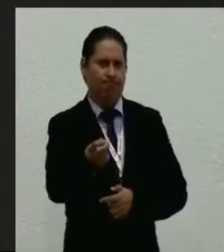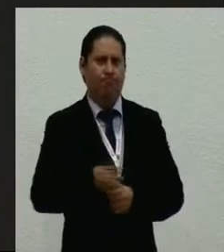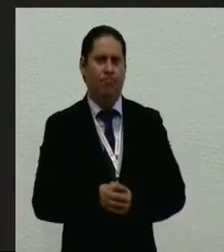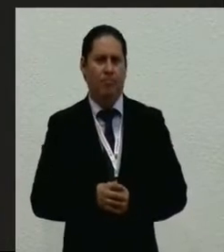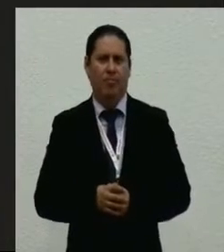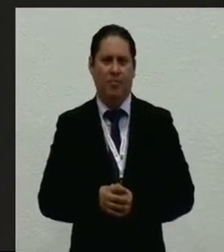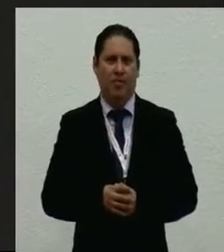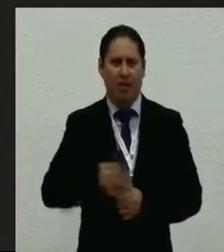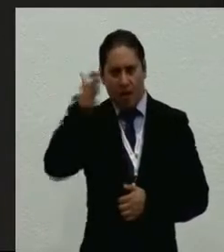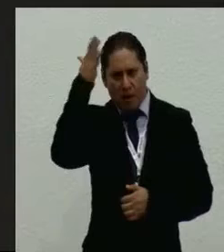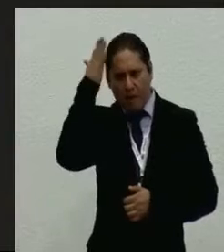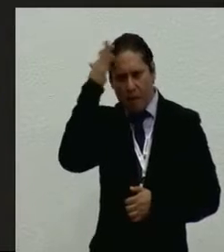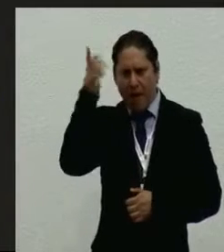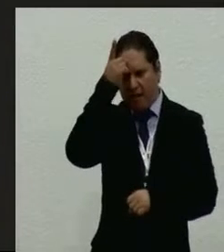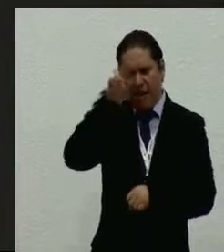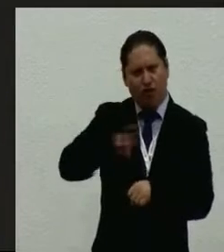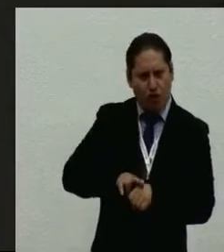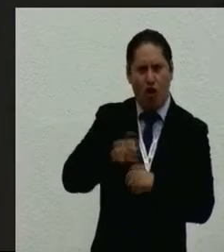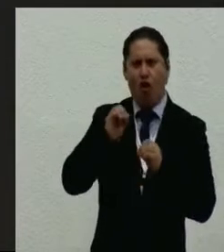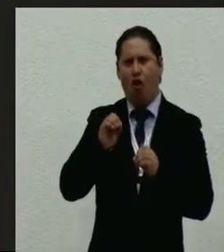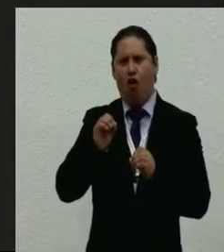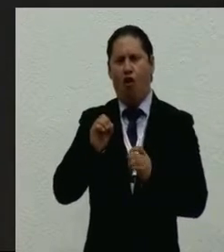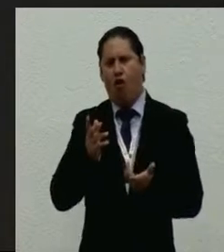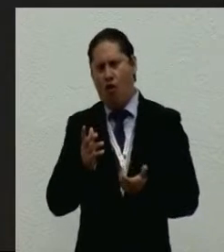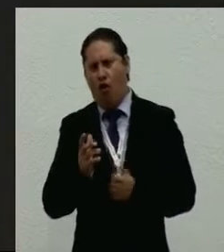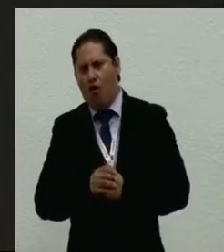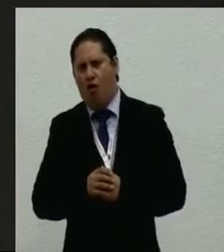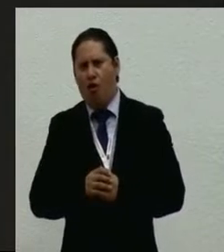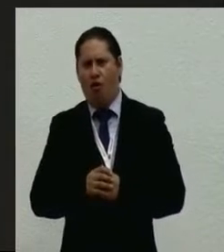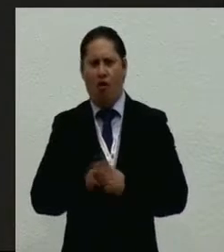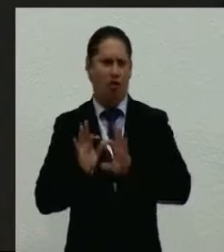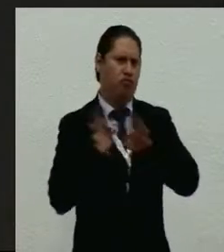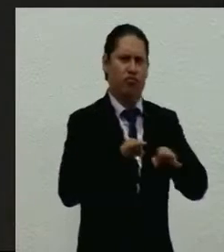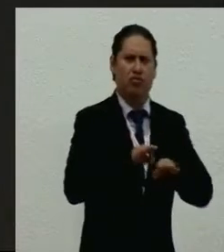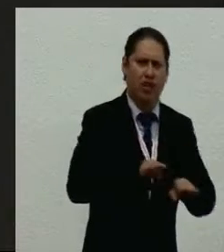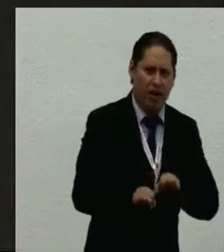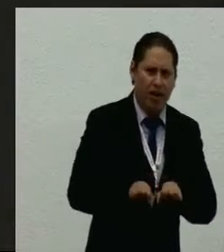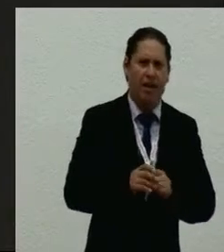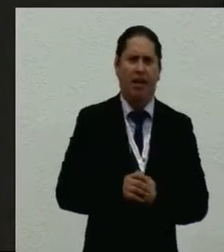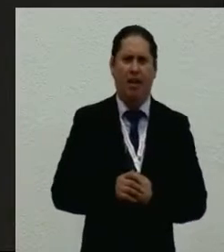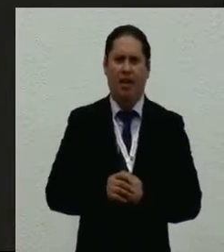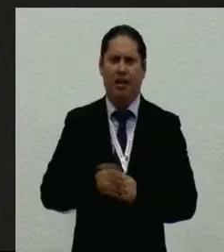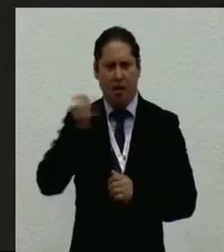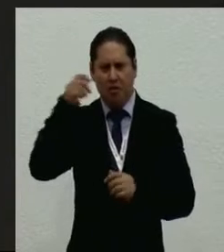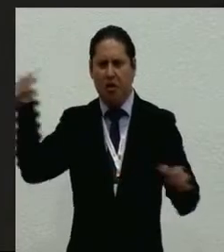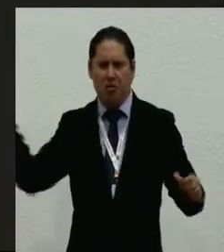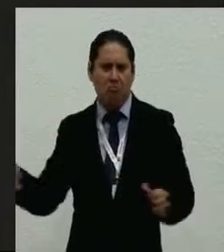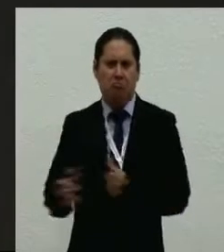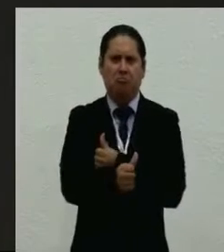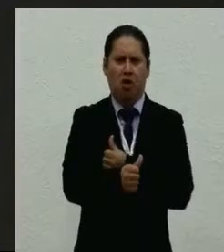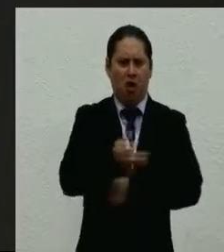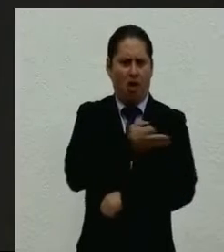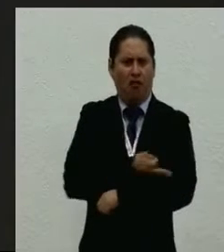ser titular de un organismo descentralizado, en el caso de un director, y que se mencionaba que llegue un pariente y da lugar a